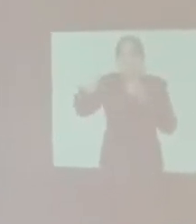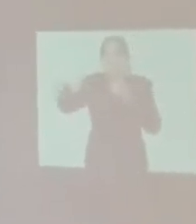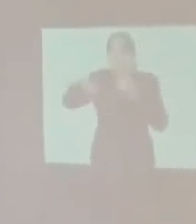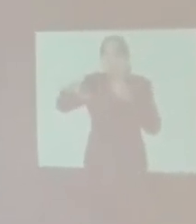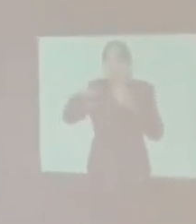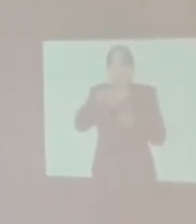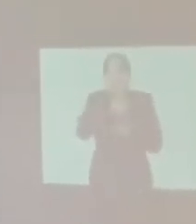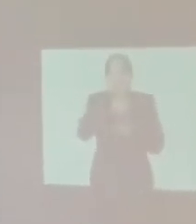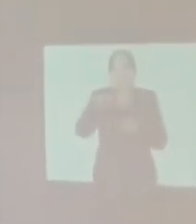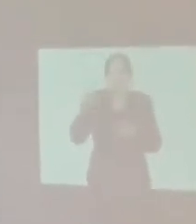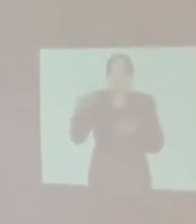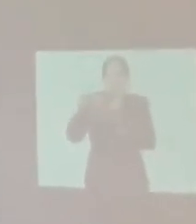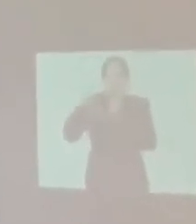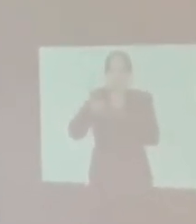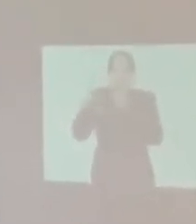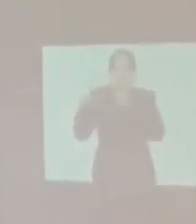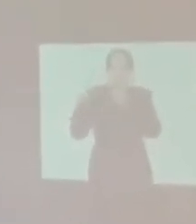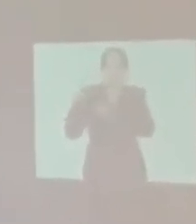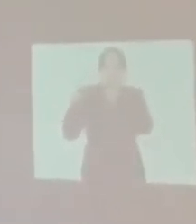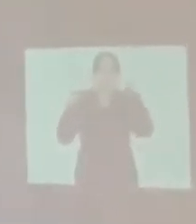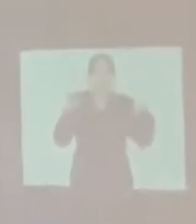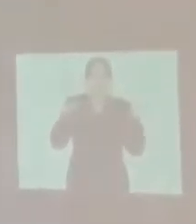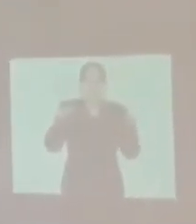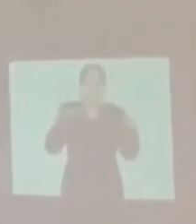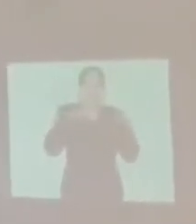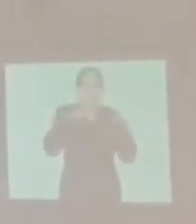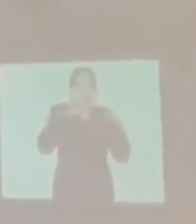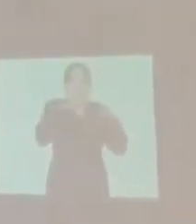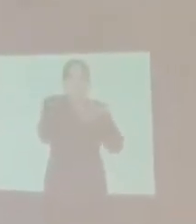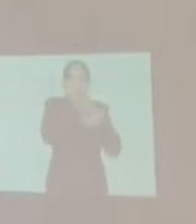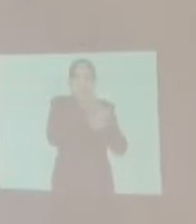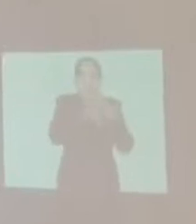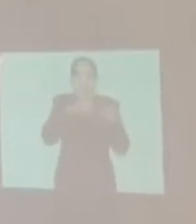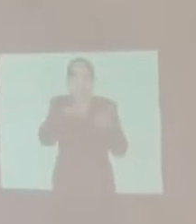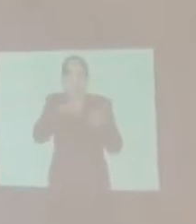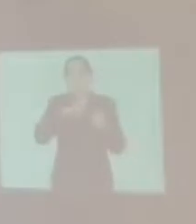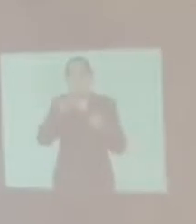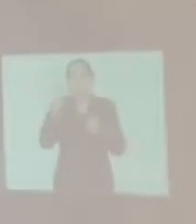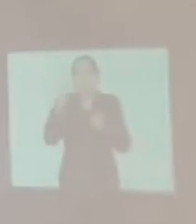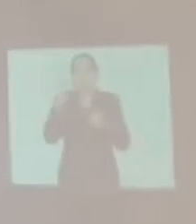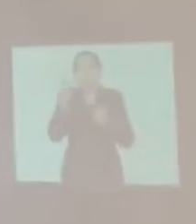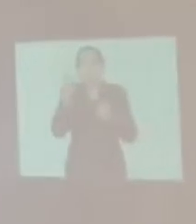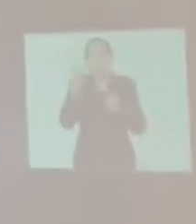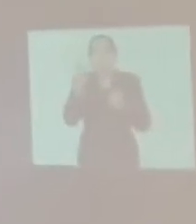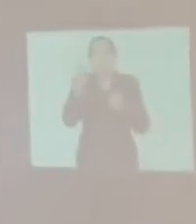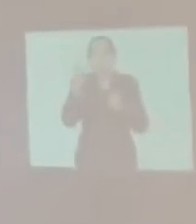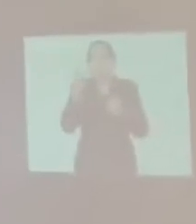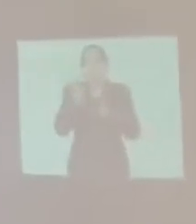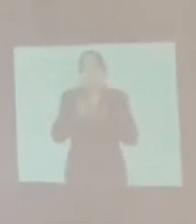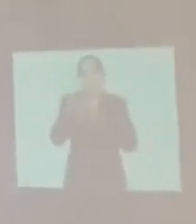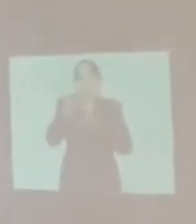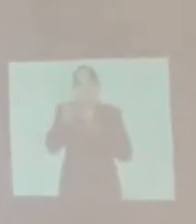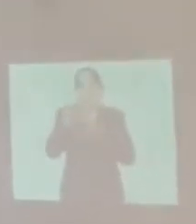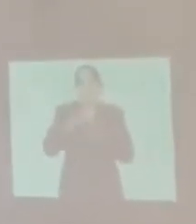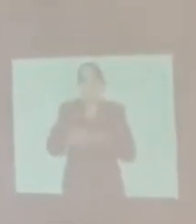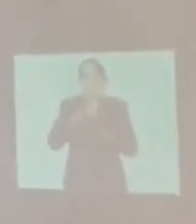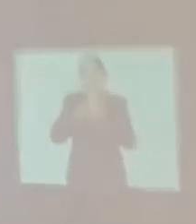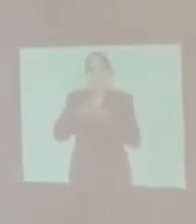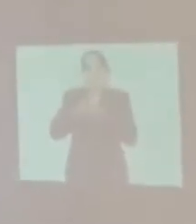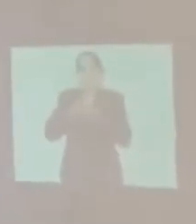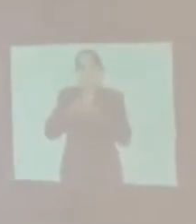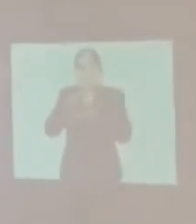al metro, tiene en algunas de sus rutas una tarifa de 2 pesos para apoyo a la economía familiar.